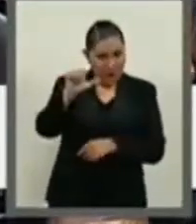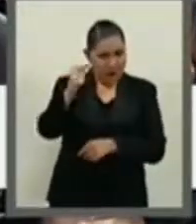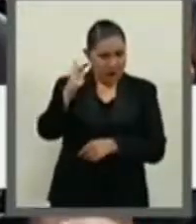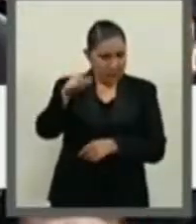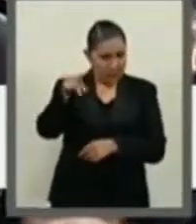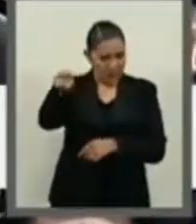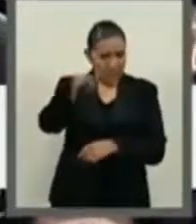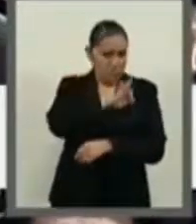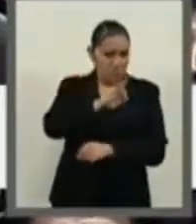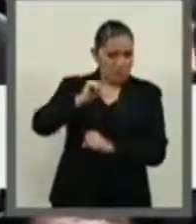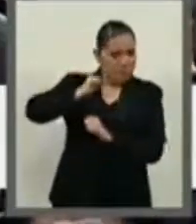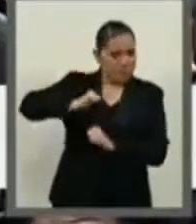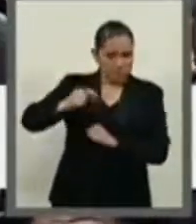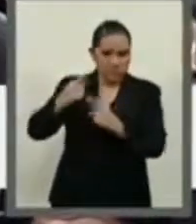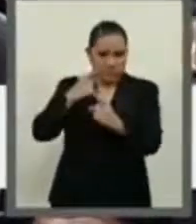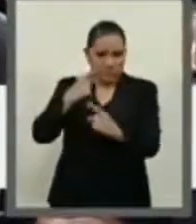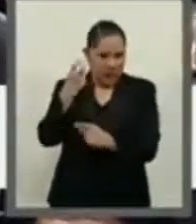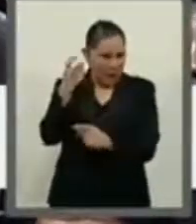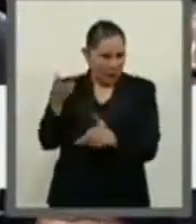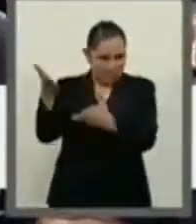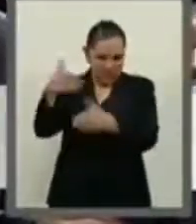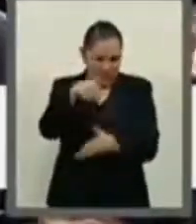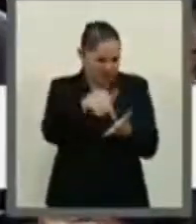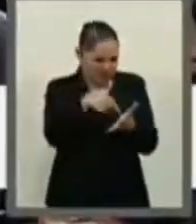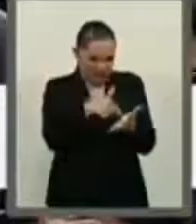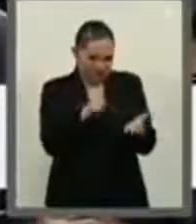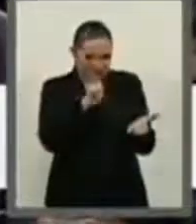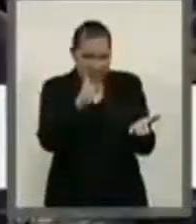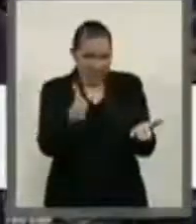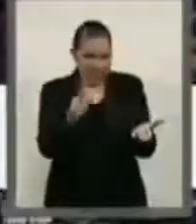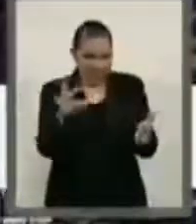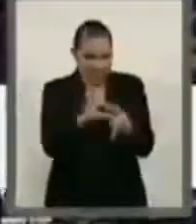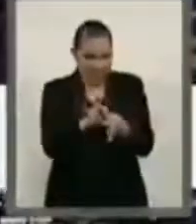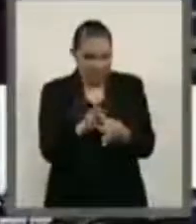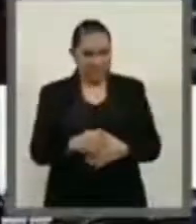estamos aquí tratando. Muchas gracias. Gracias. Ahora sí, consulte la Secretaría.